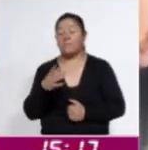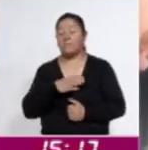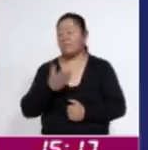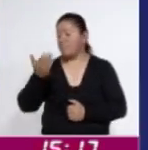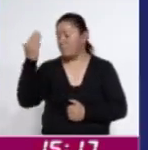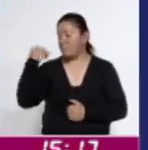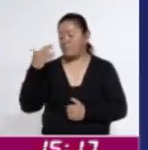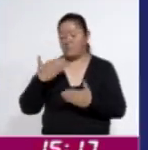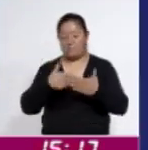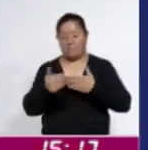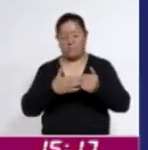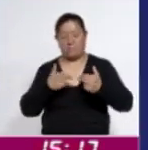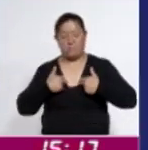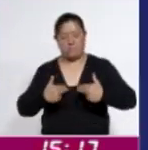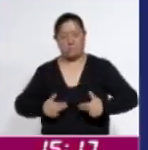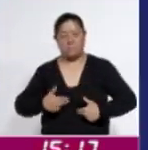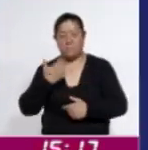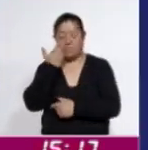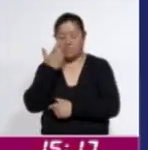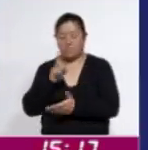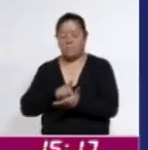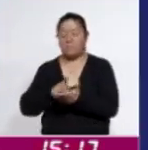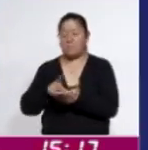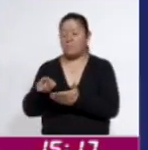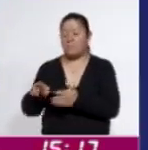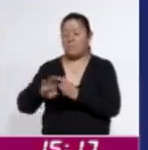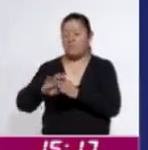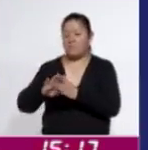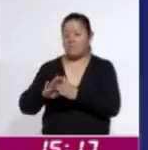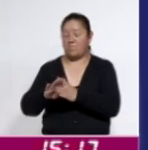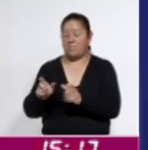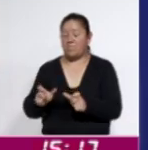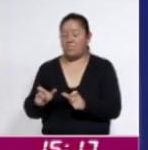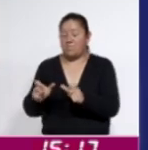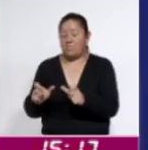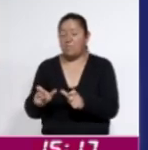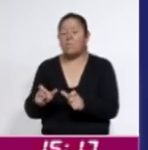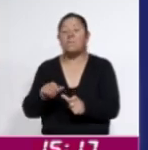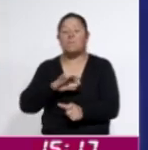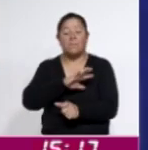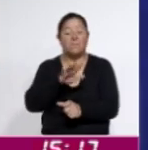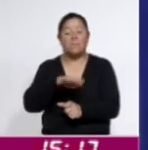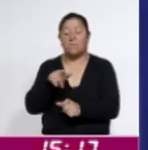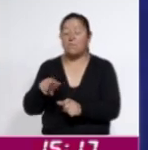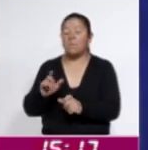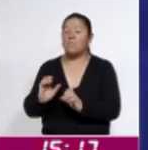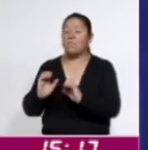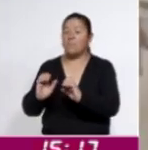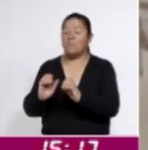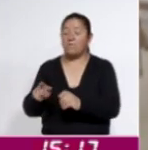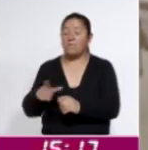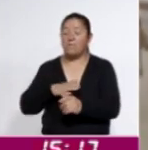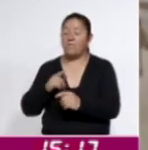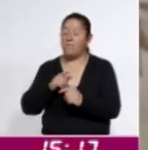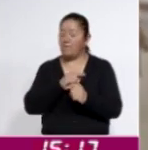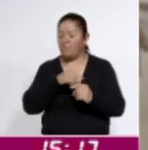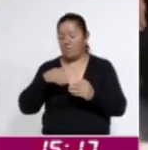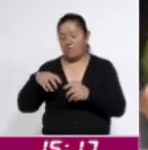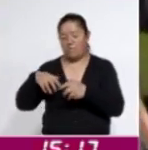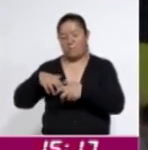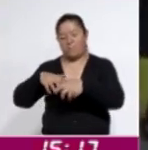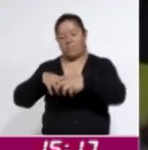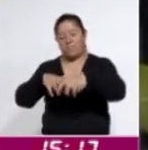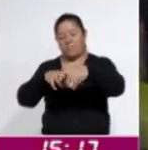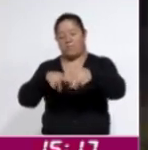de movilidad que busca proteger los derechos de los migrantes a lo largo de todo el ciclo migratorio, desde su origen, durante el tránsito, al llegar al